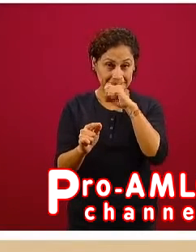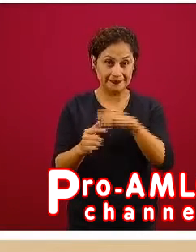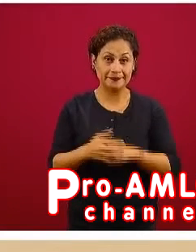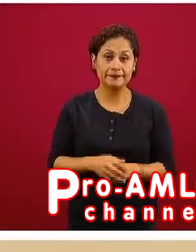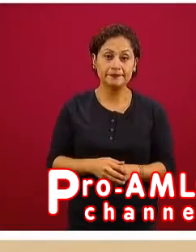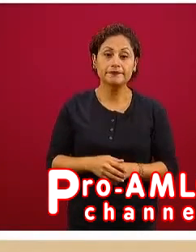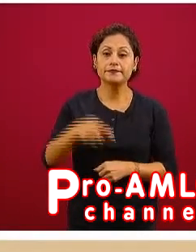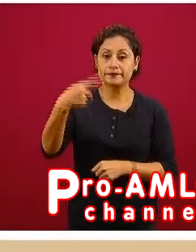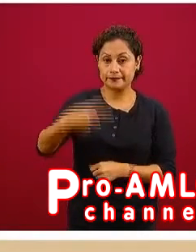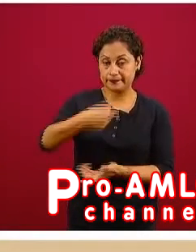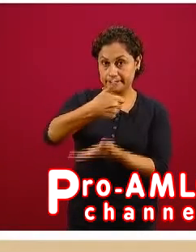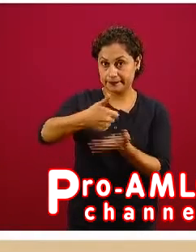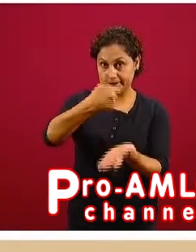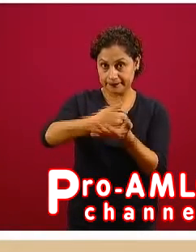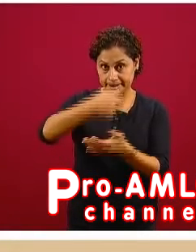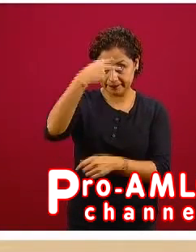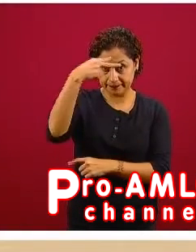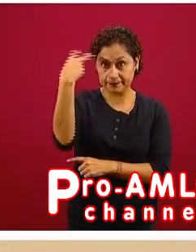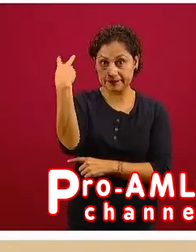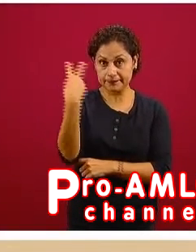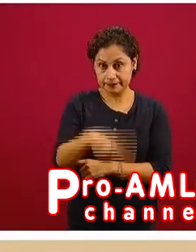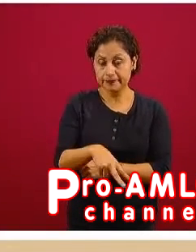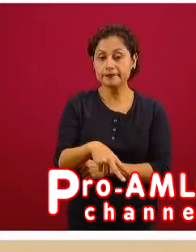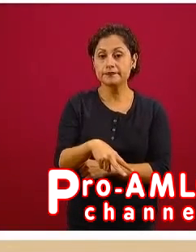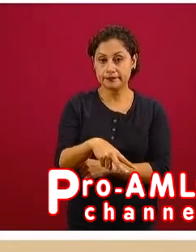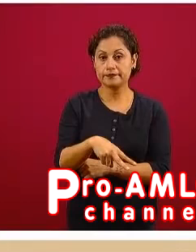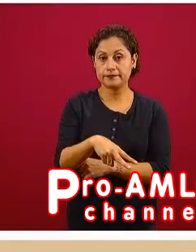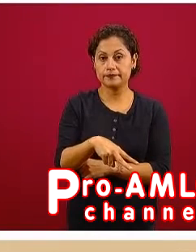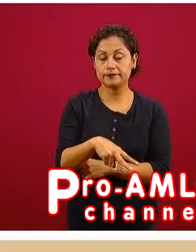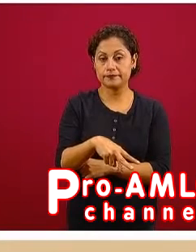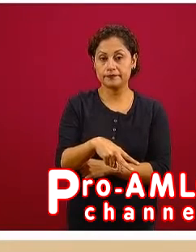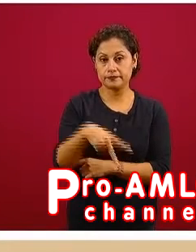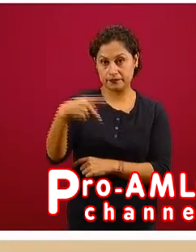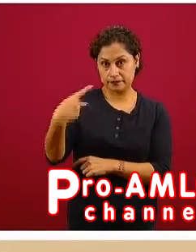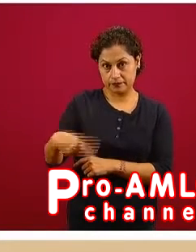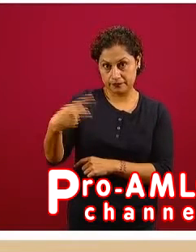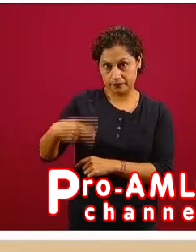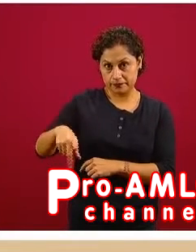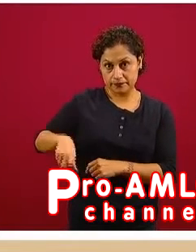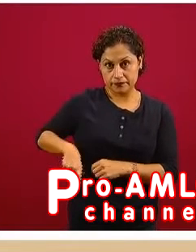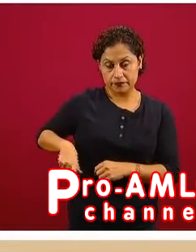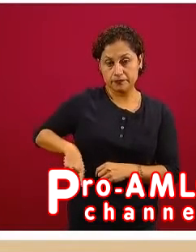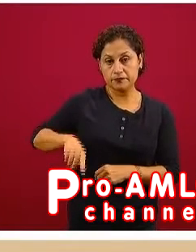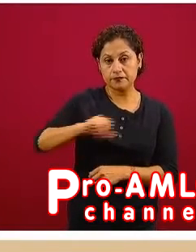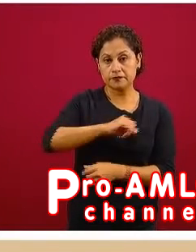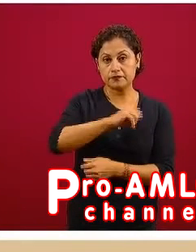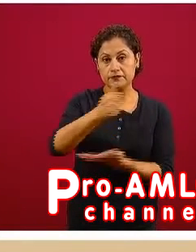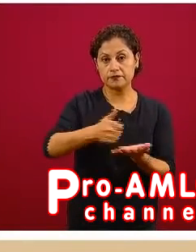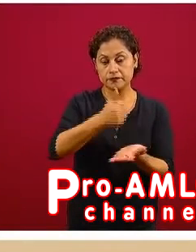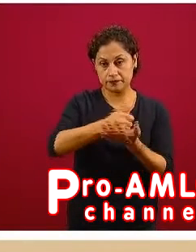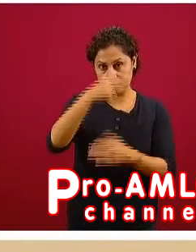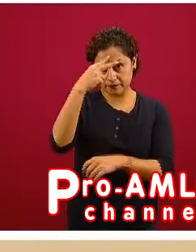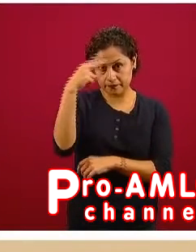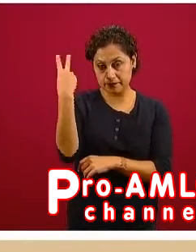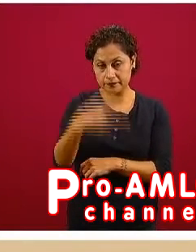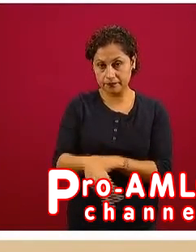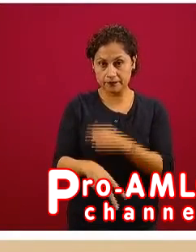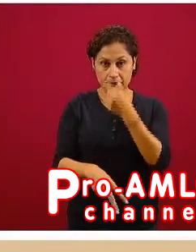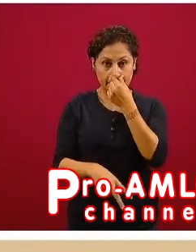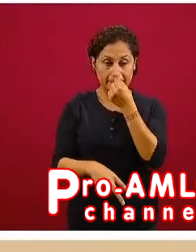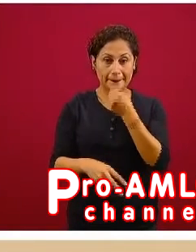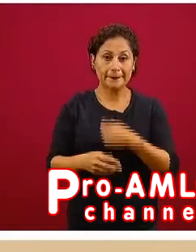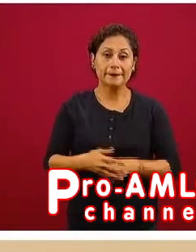hospitales de la Ciudad de México, de los servicios estatales de salud de la Ciudad de México y otros. Y